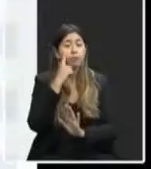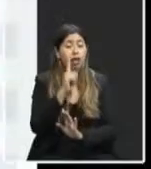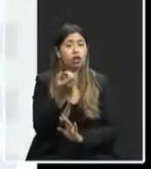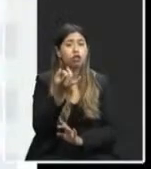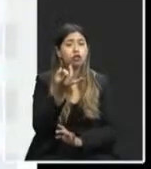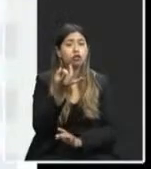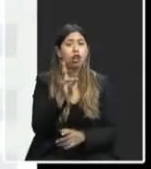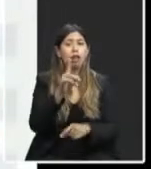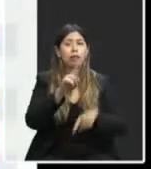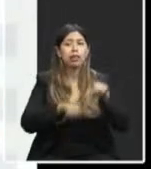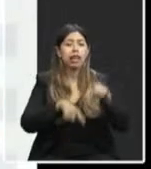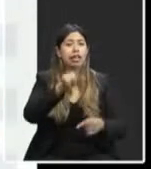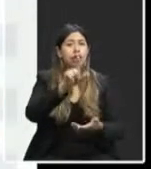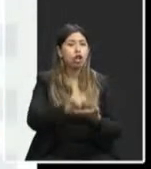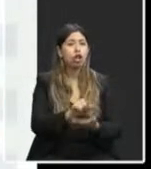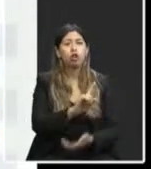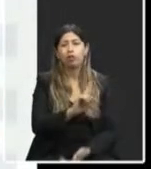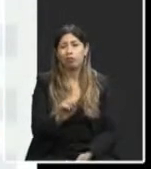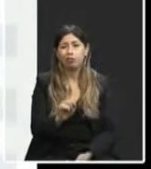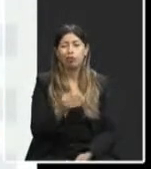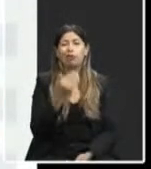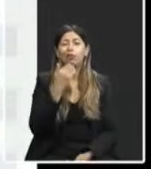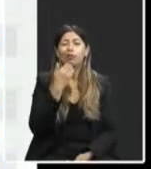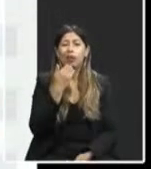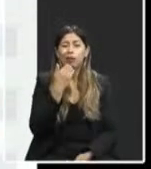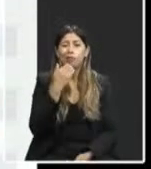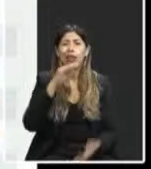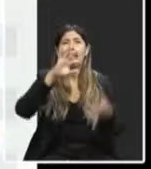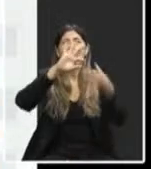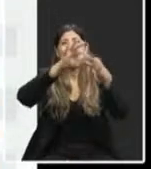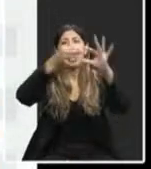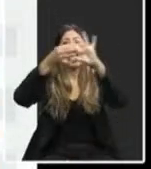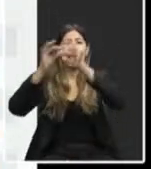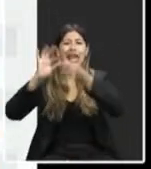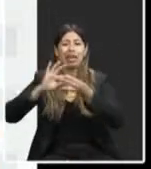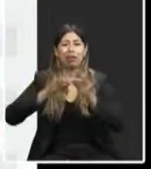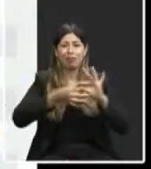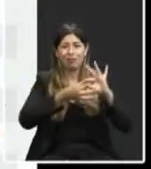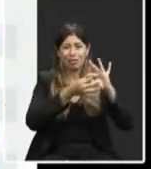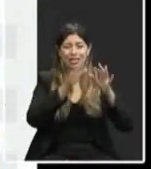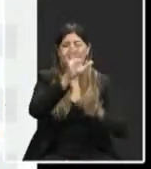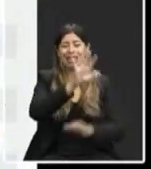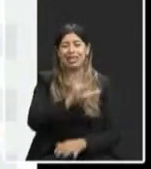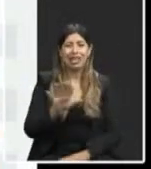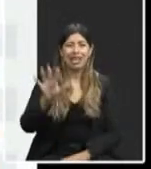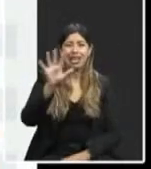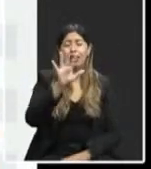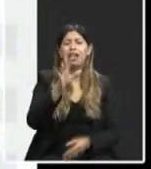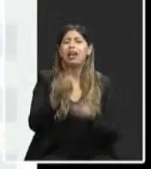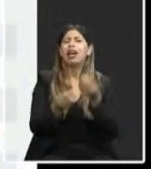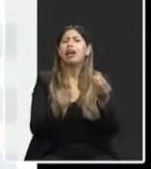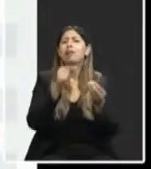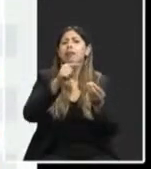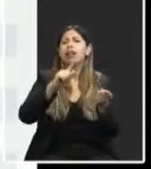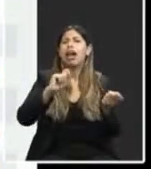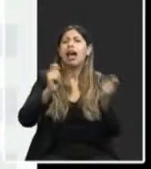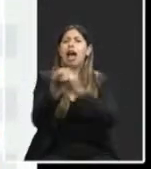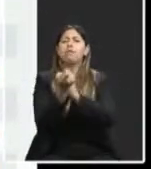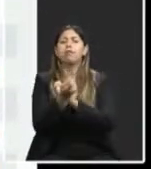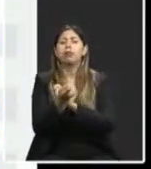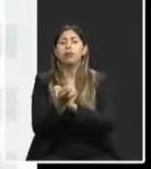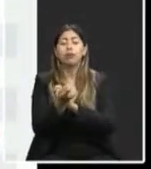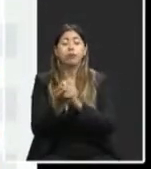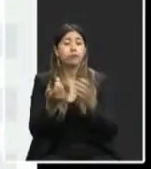los territorios, específicamente de los ecosistemas. ¿Qué pasa cuando un ecosistema se altera?